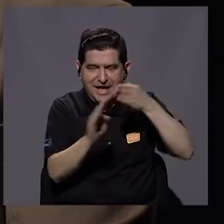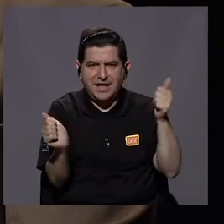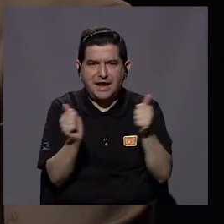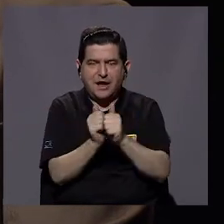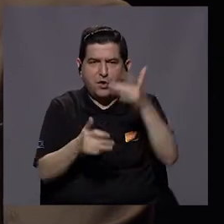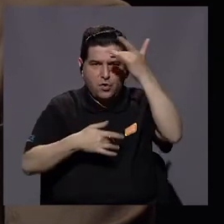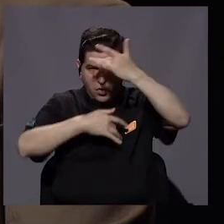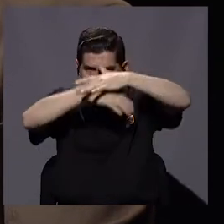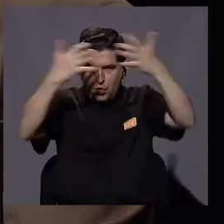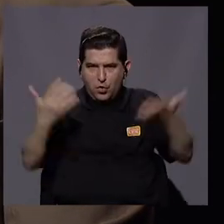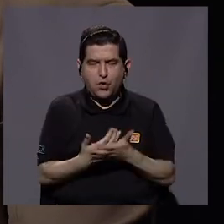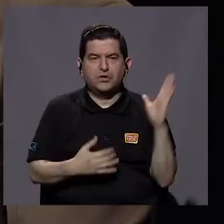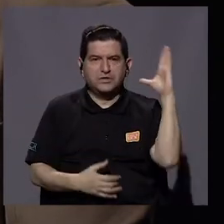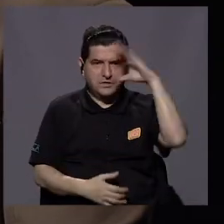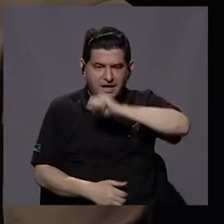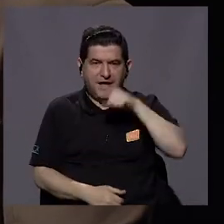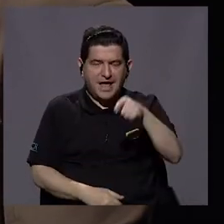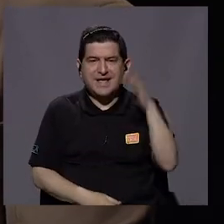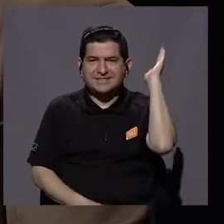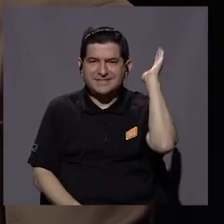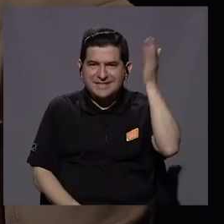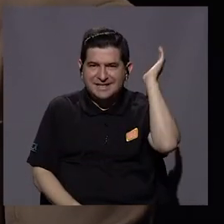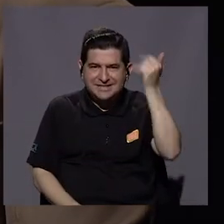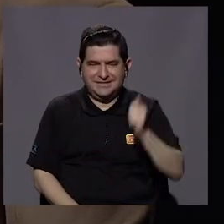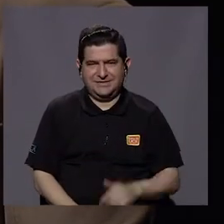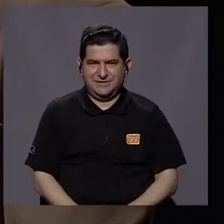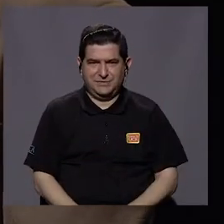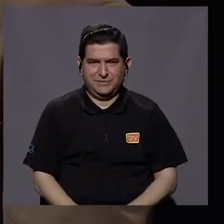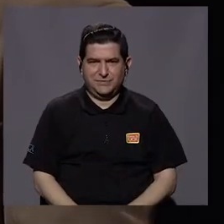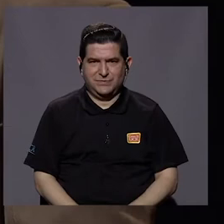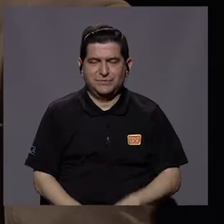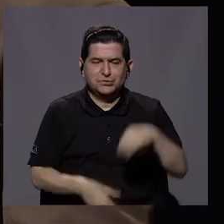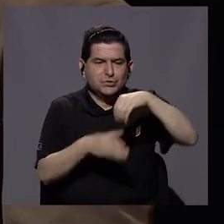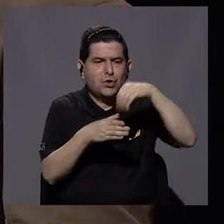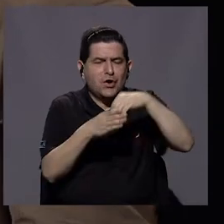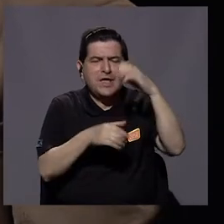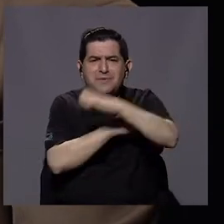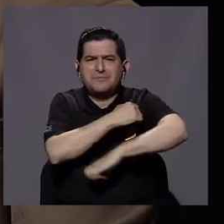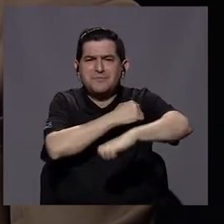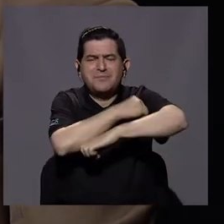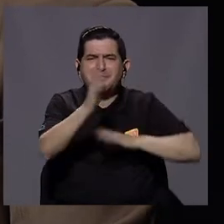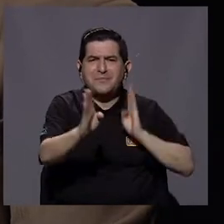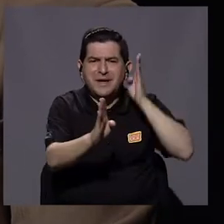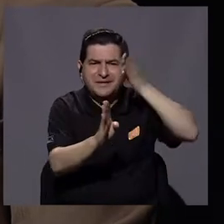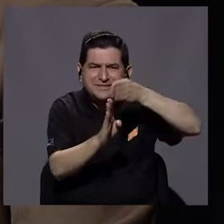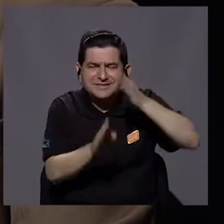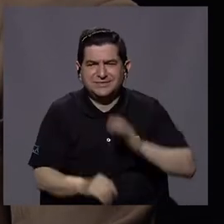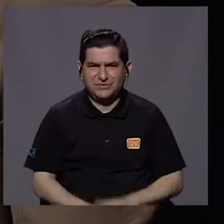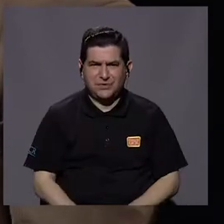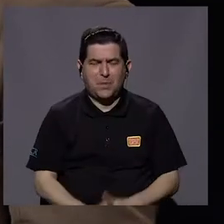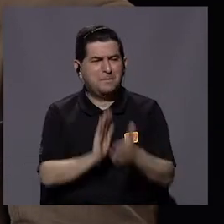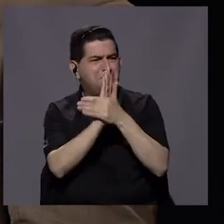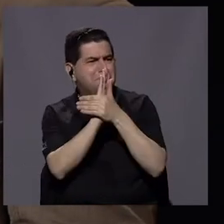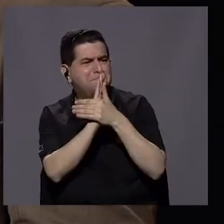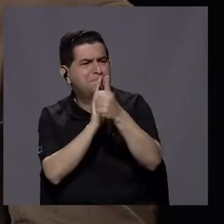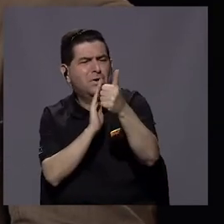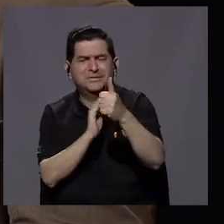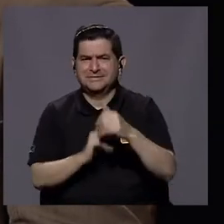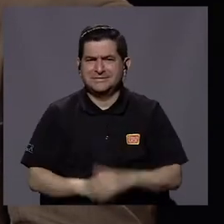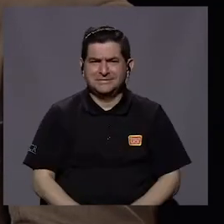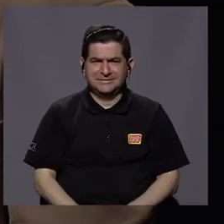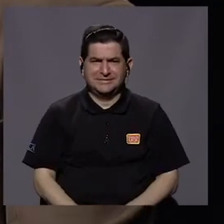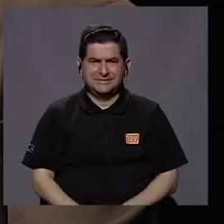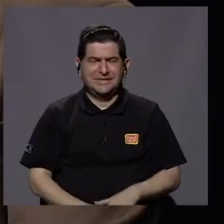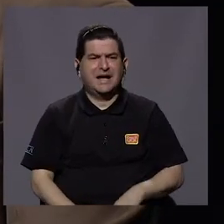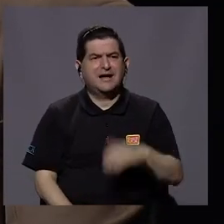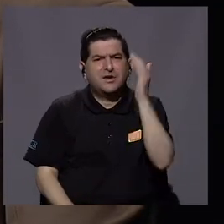pandemia nos dimos cuenta de que ese discurso, de inversión extranjera directa, que ese discurso de potenciar, digamos,